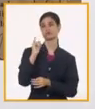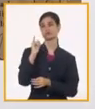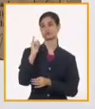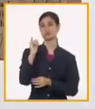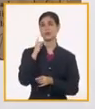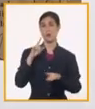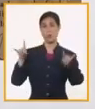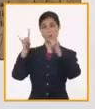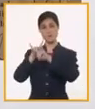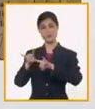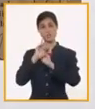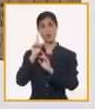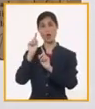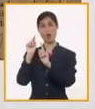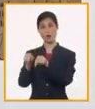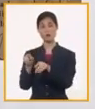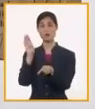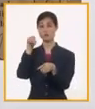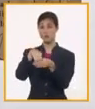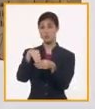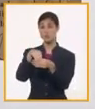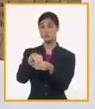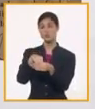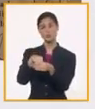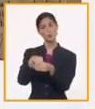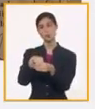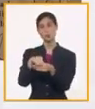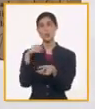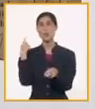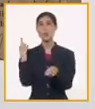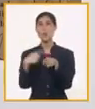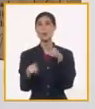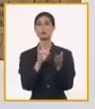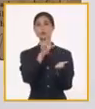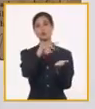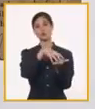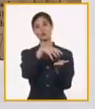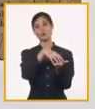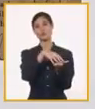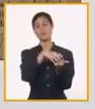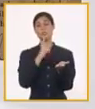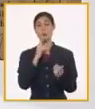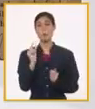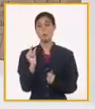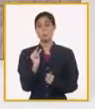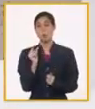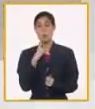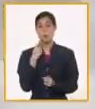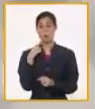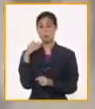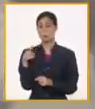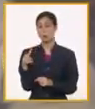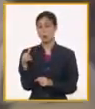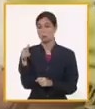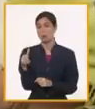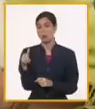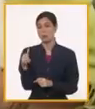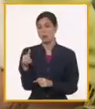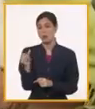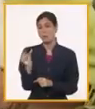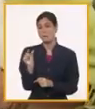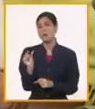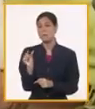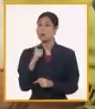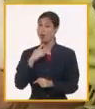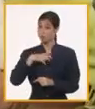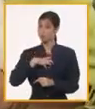como le llamamos, y el local de la fe, eso yo iba poco. Pero bueno, sí tenía todos los amistades Pero usted